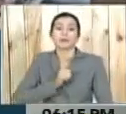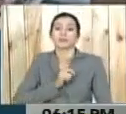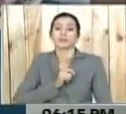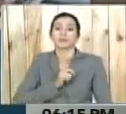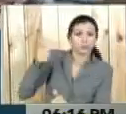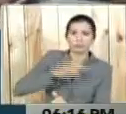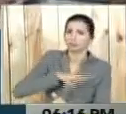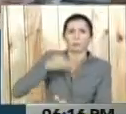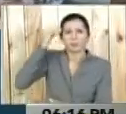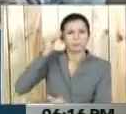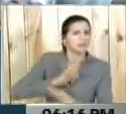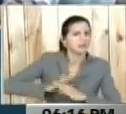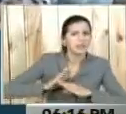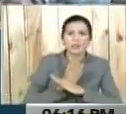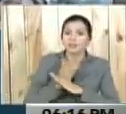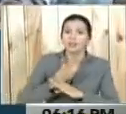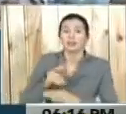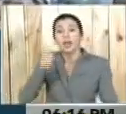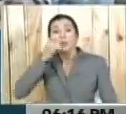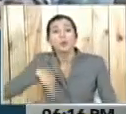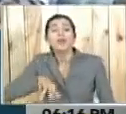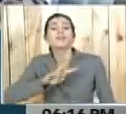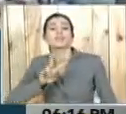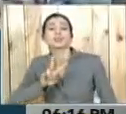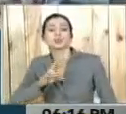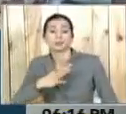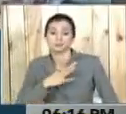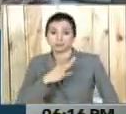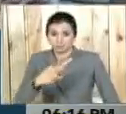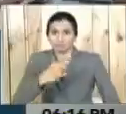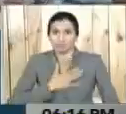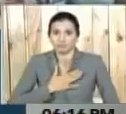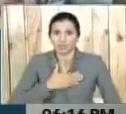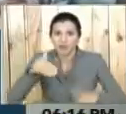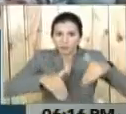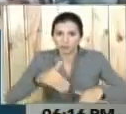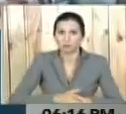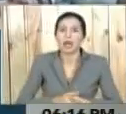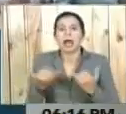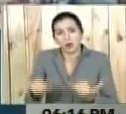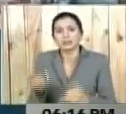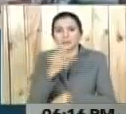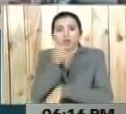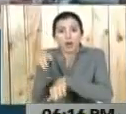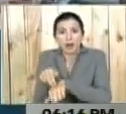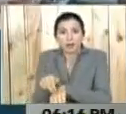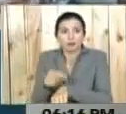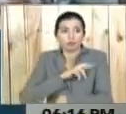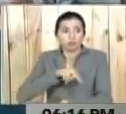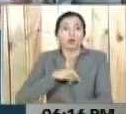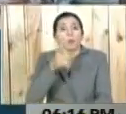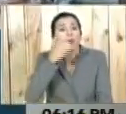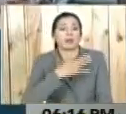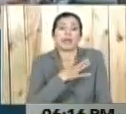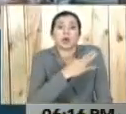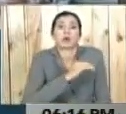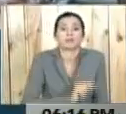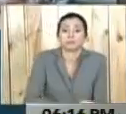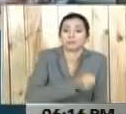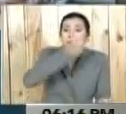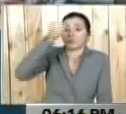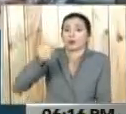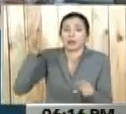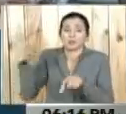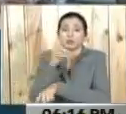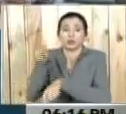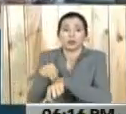resto de la población. Los espacios que nos da el pueblo de Venezuela, y en este caso la Asamblea Nacional, como un instrumento no de hacer lo que nos da la gana, sino de